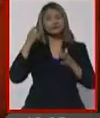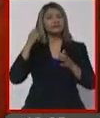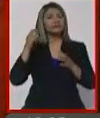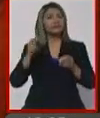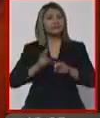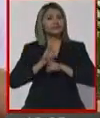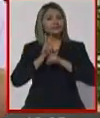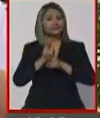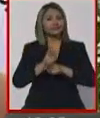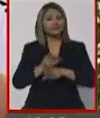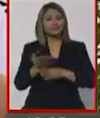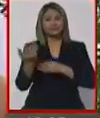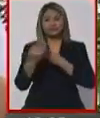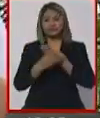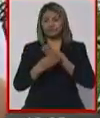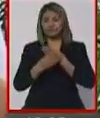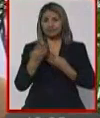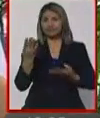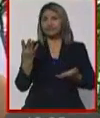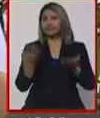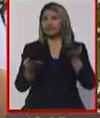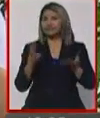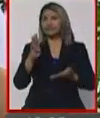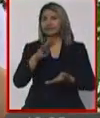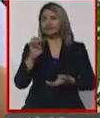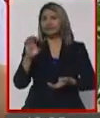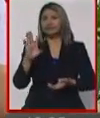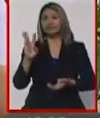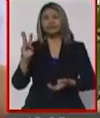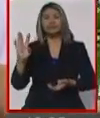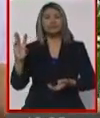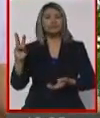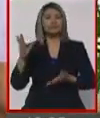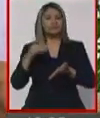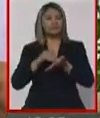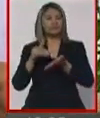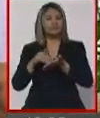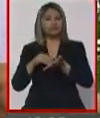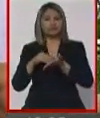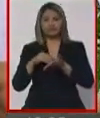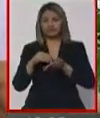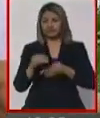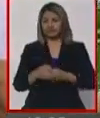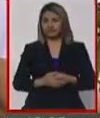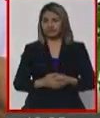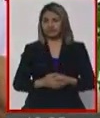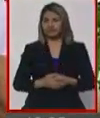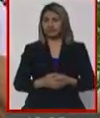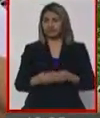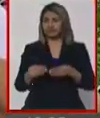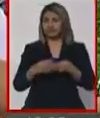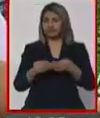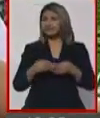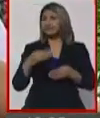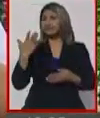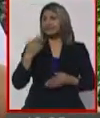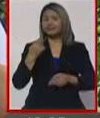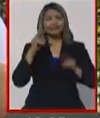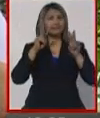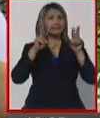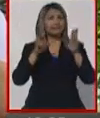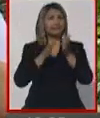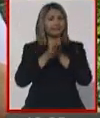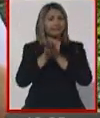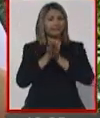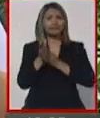crédito del Exim Bank, alrededor de 466 millones de dólares, entonces vemos ya con bastante